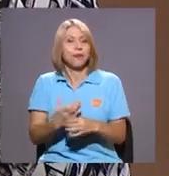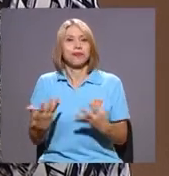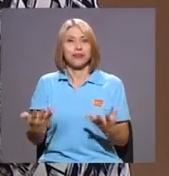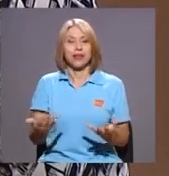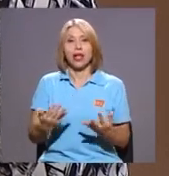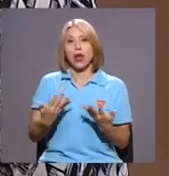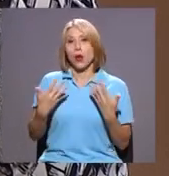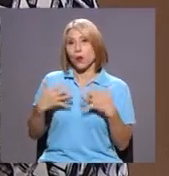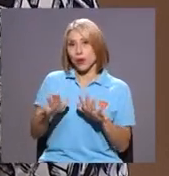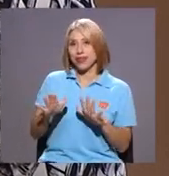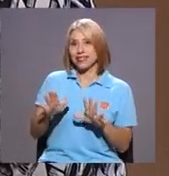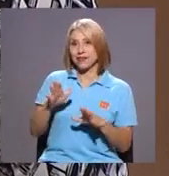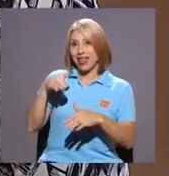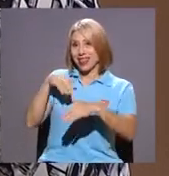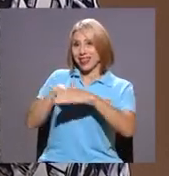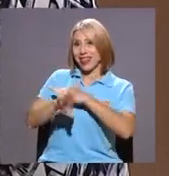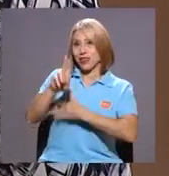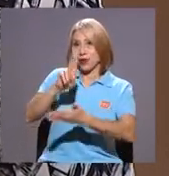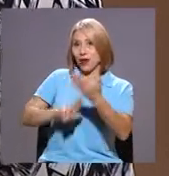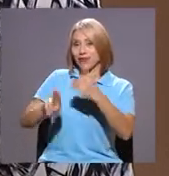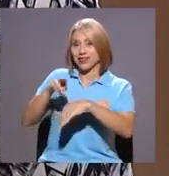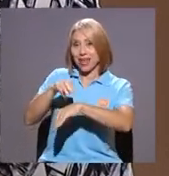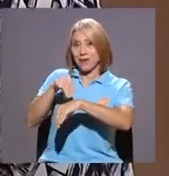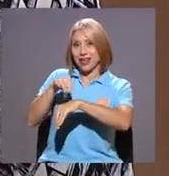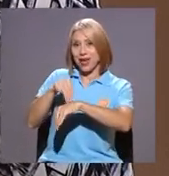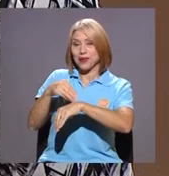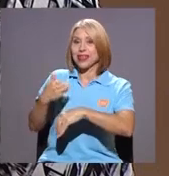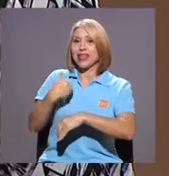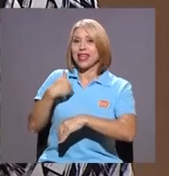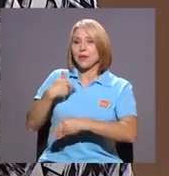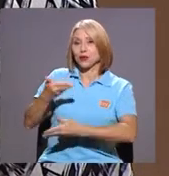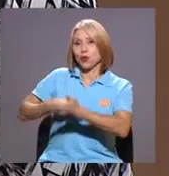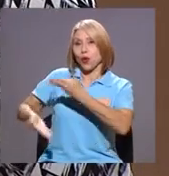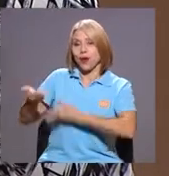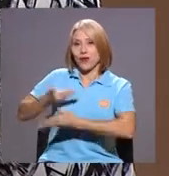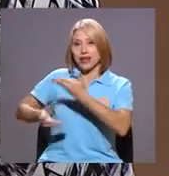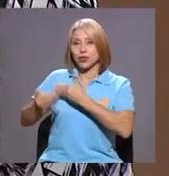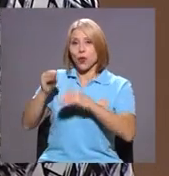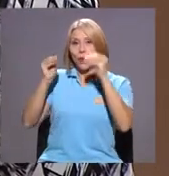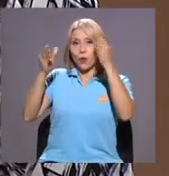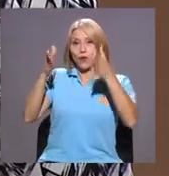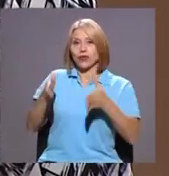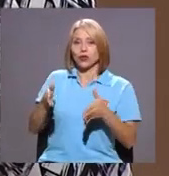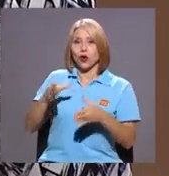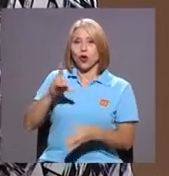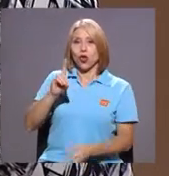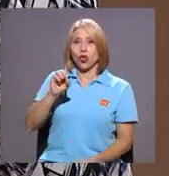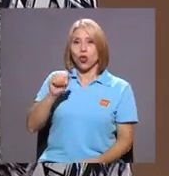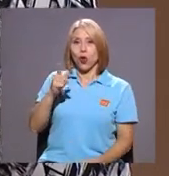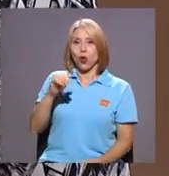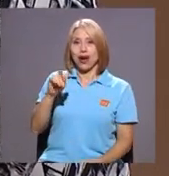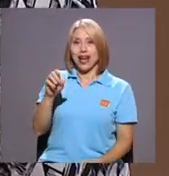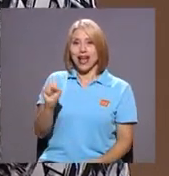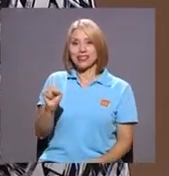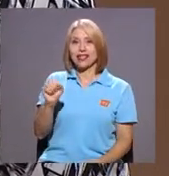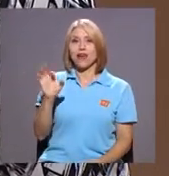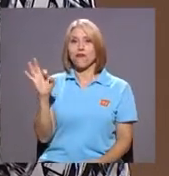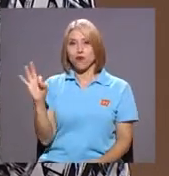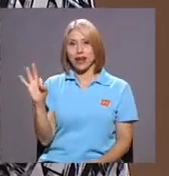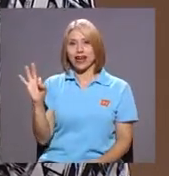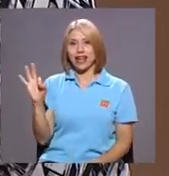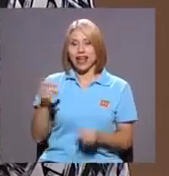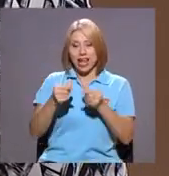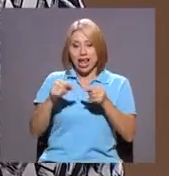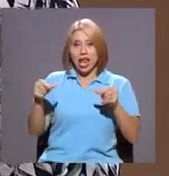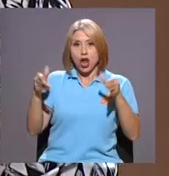dentro de la Universidad de Miami teníamos a la colaboración del profesor Douglas Fuller. Es geógrafo,